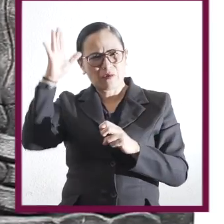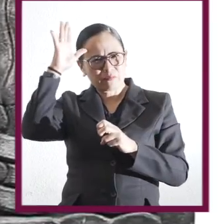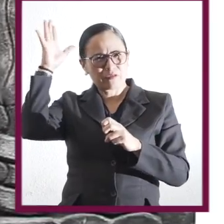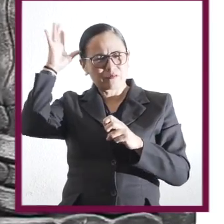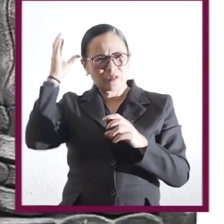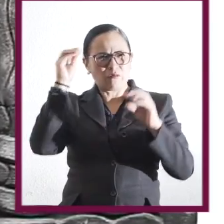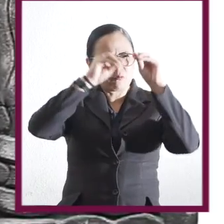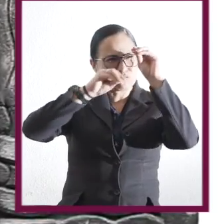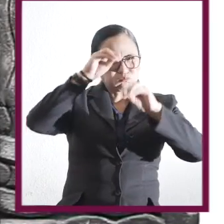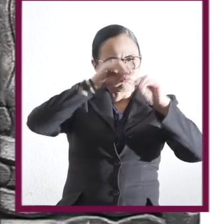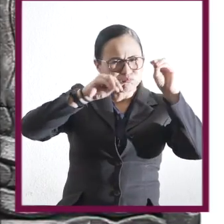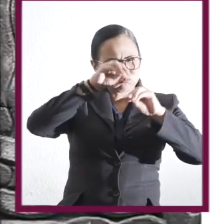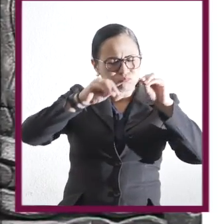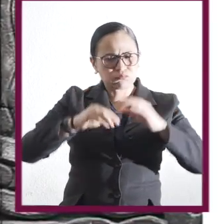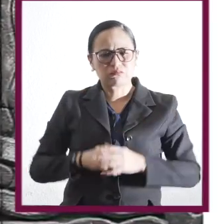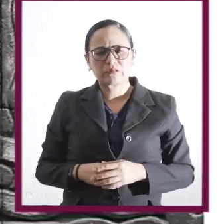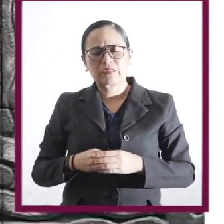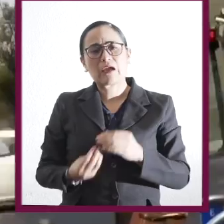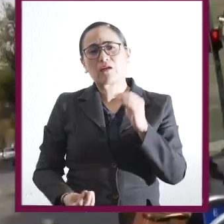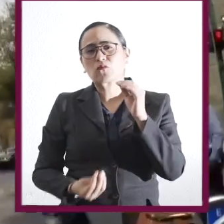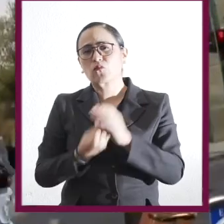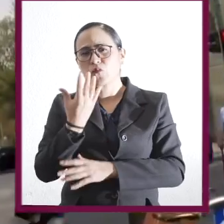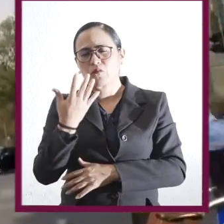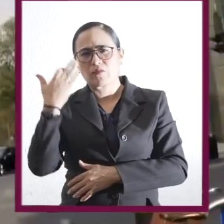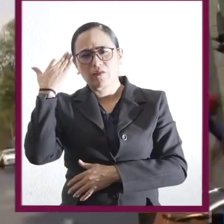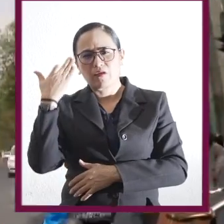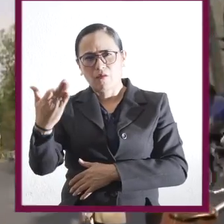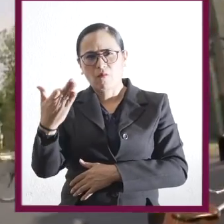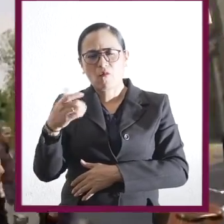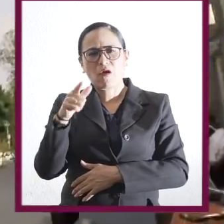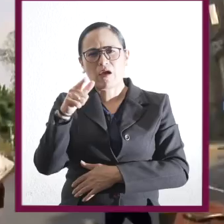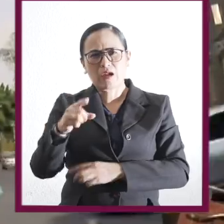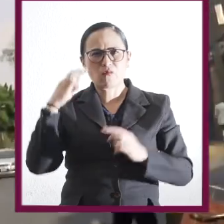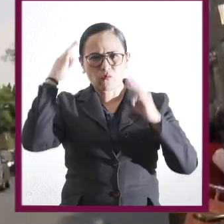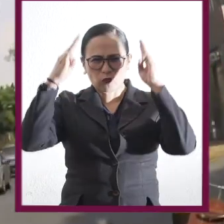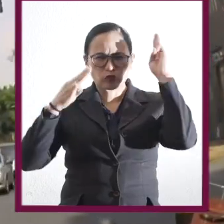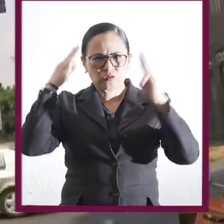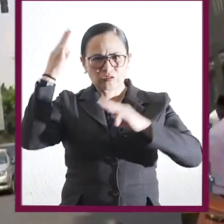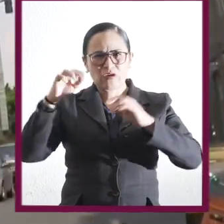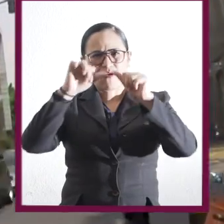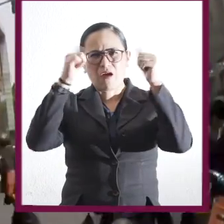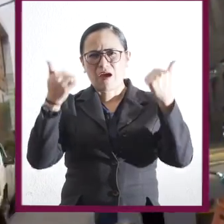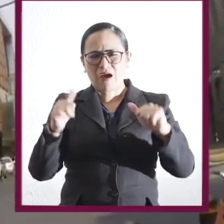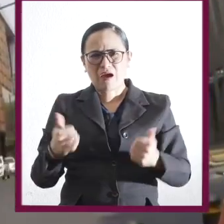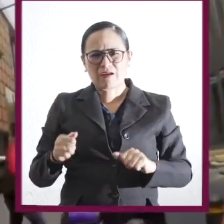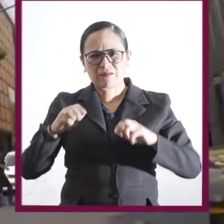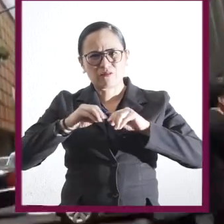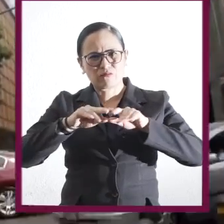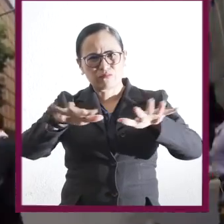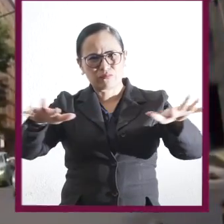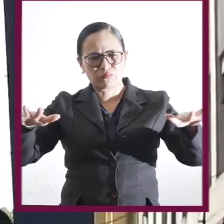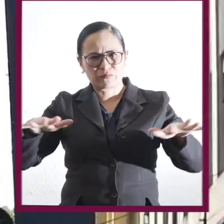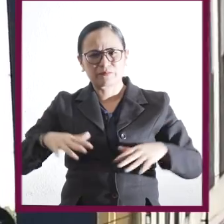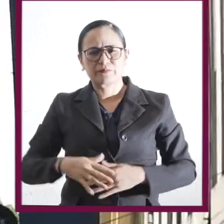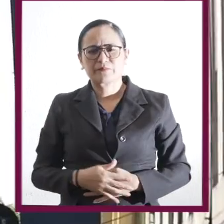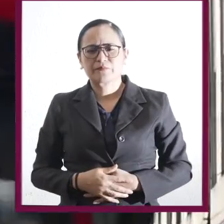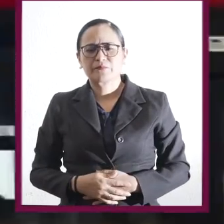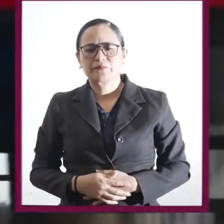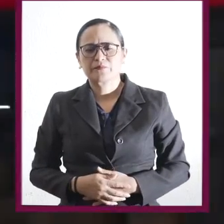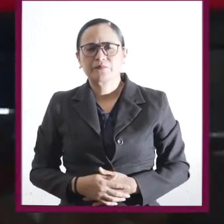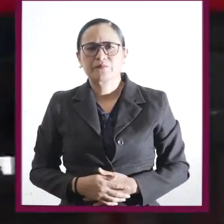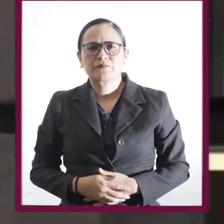motivos prehispánicos en su decoración. Ya en el nuevo milenio se convirtió en el Museo de Arte Popular.